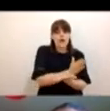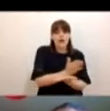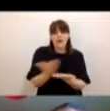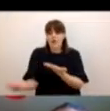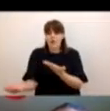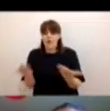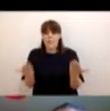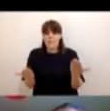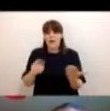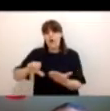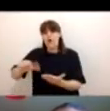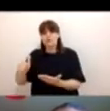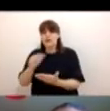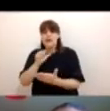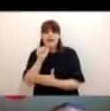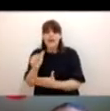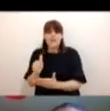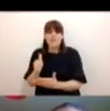significativa que vieron?